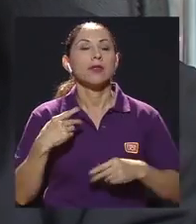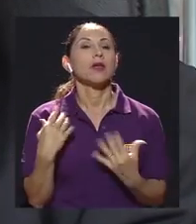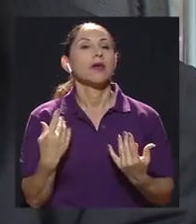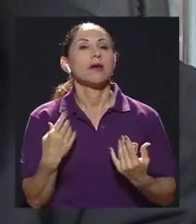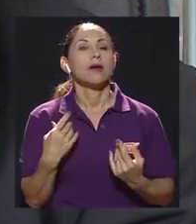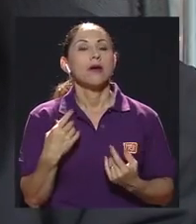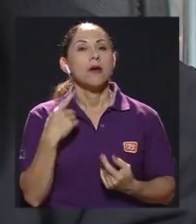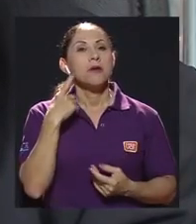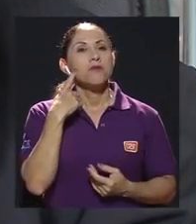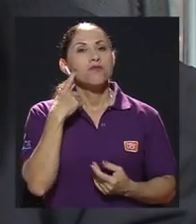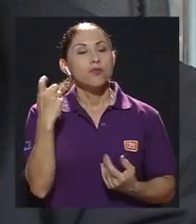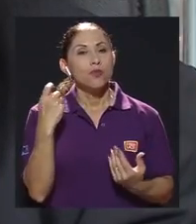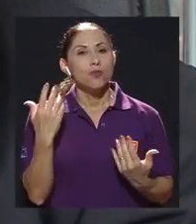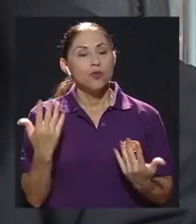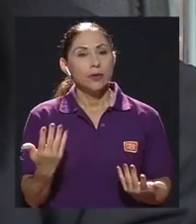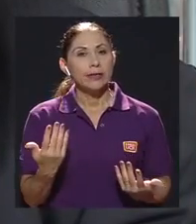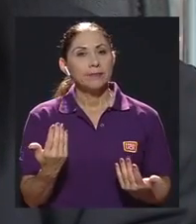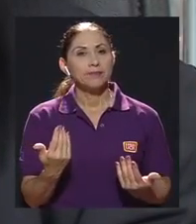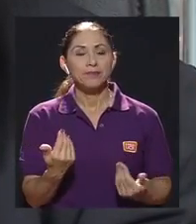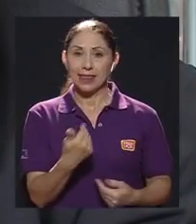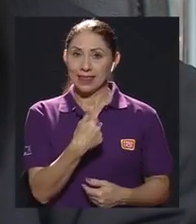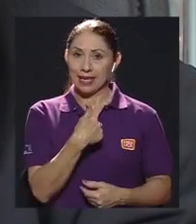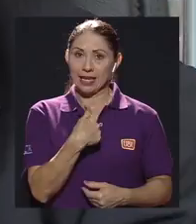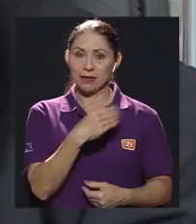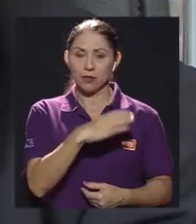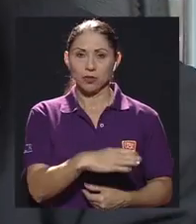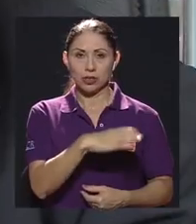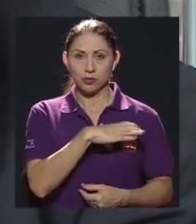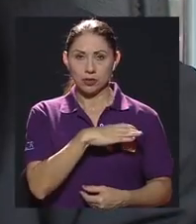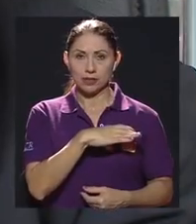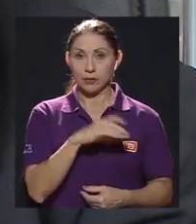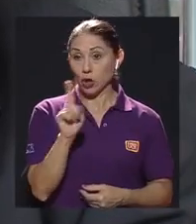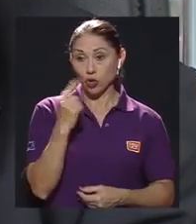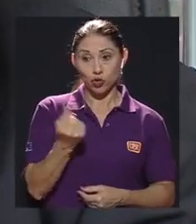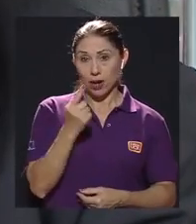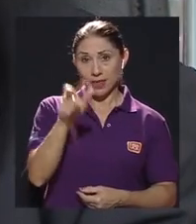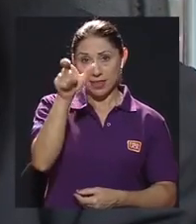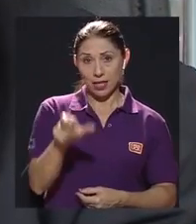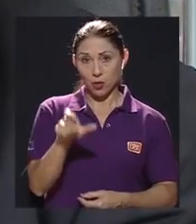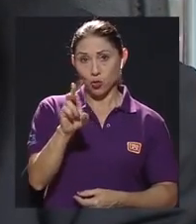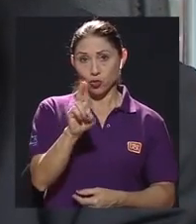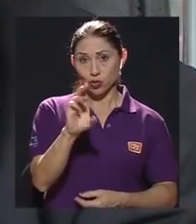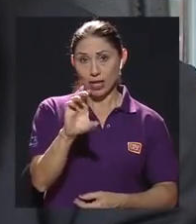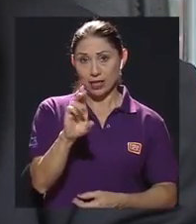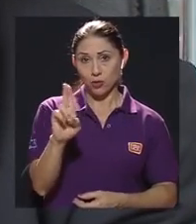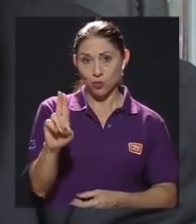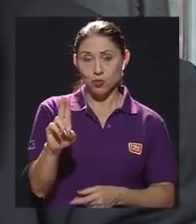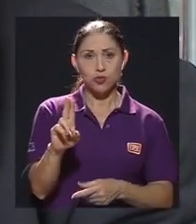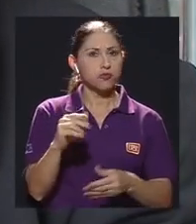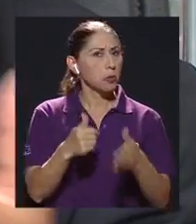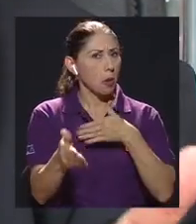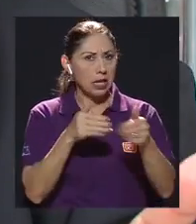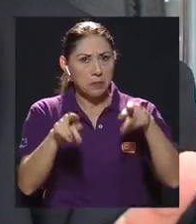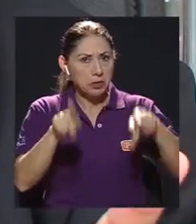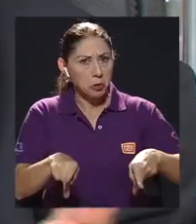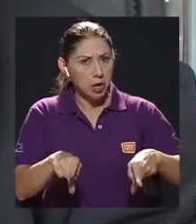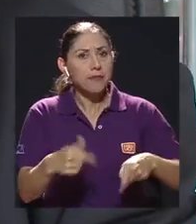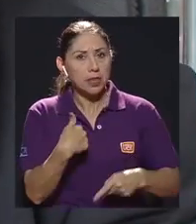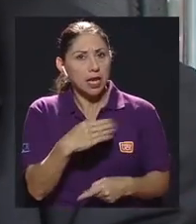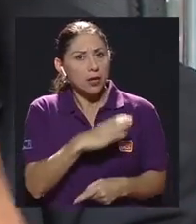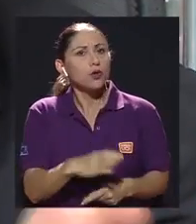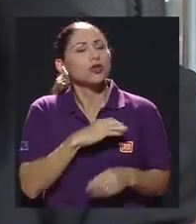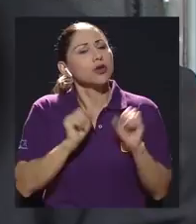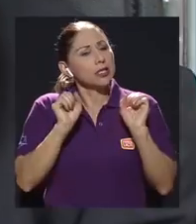tener condiciones, no solo en el caso de don Constantino, sino de cualquier ser humano, que le permitan a uno desarrollarse